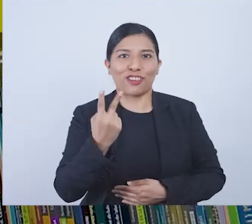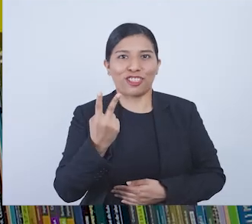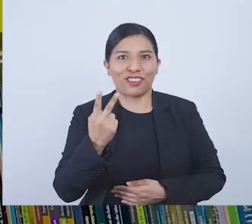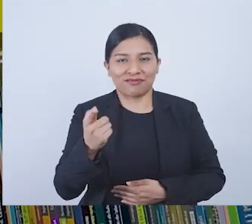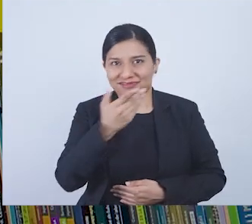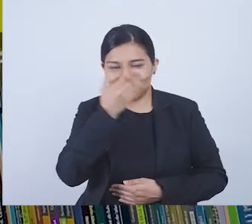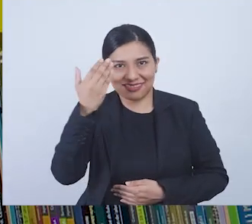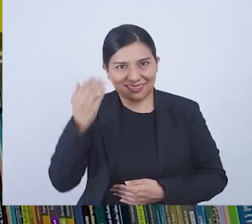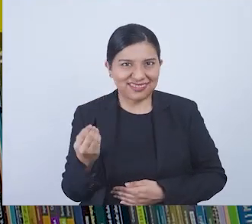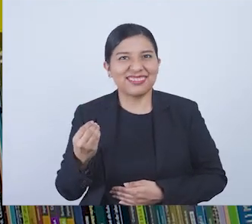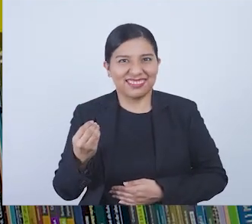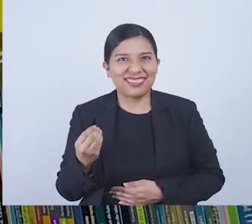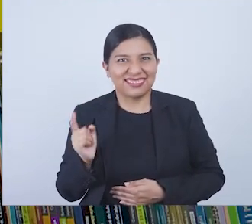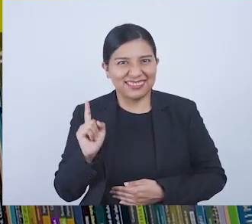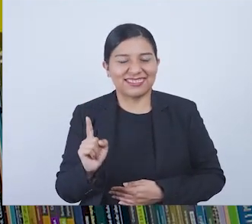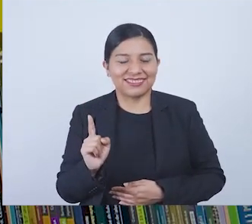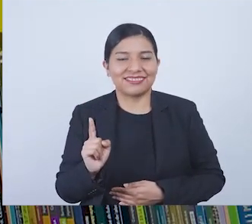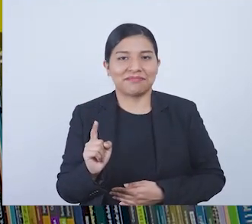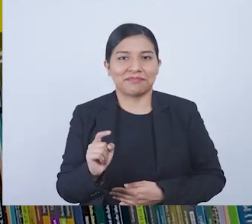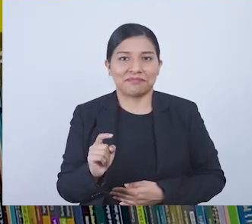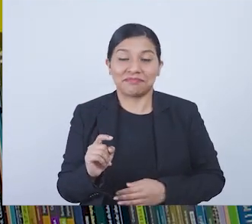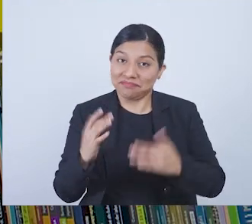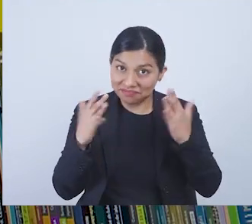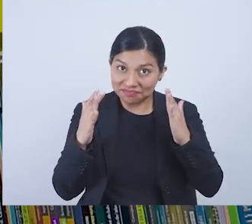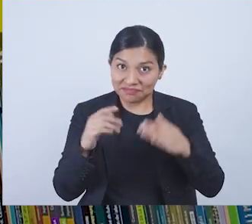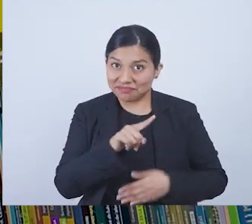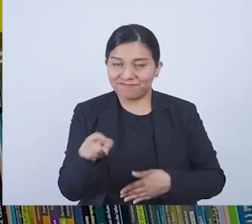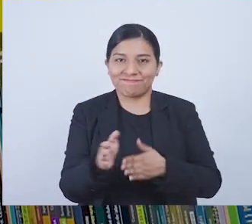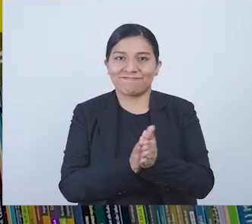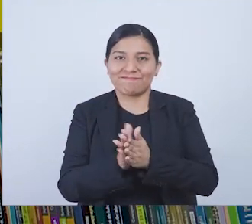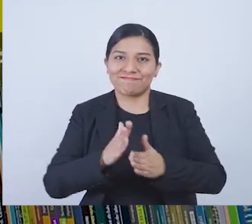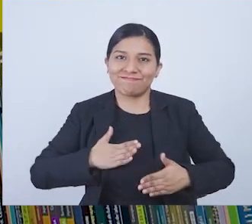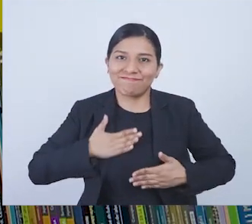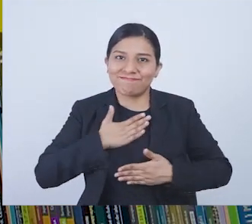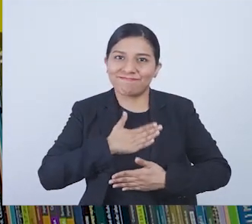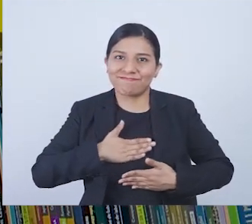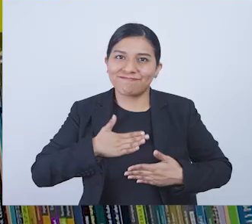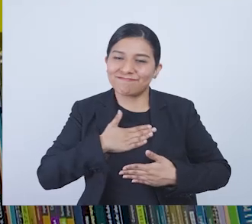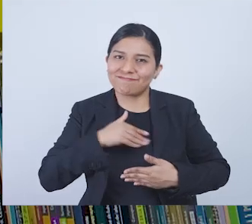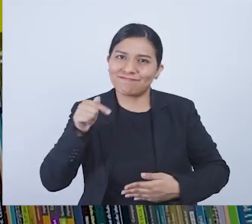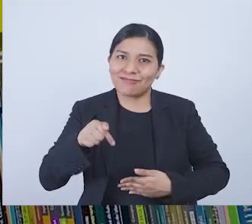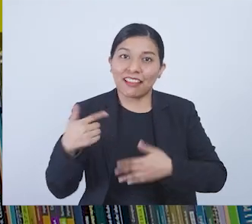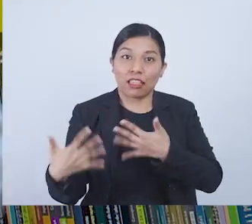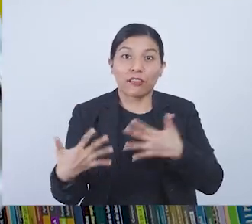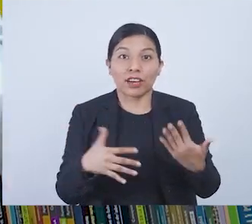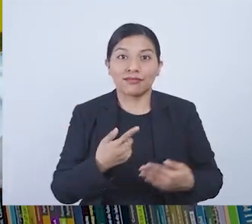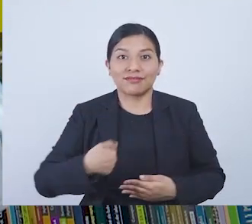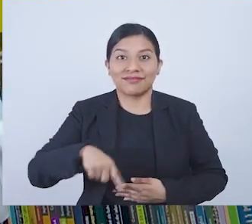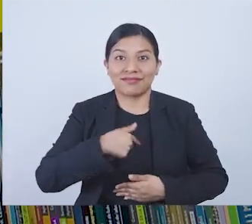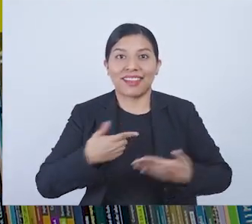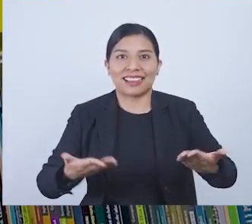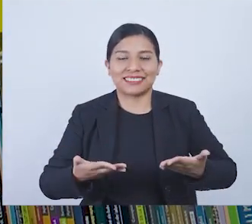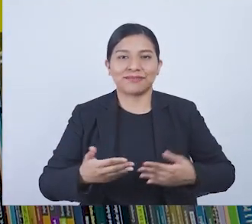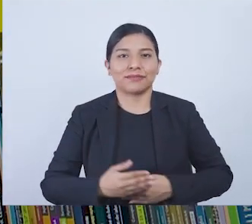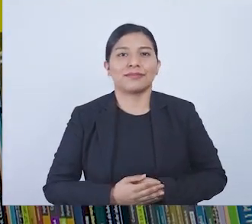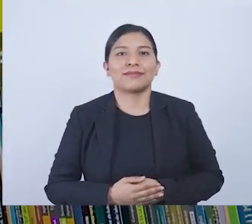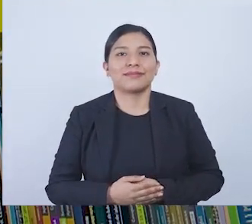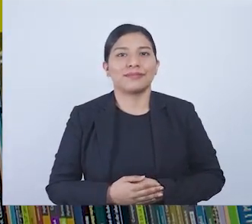y espero pues que puedan disfrutar de esta linda carrera y esta actividad que hemos abrazado mucho.